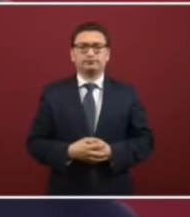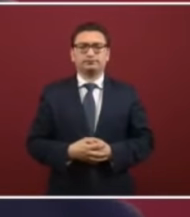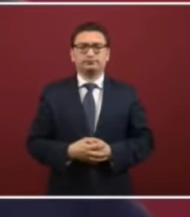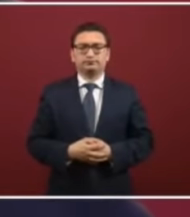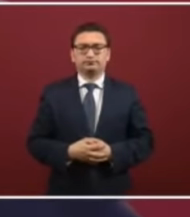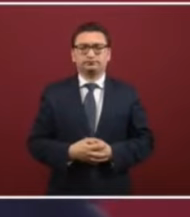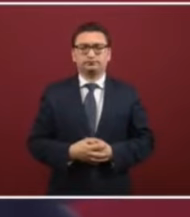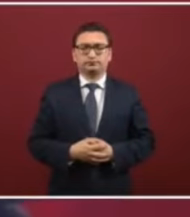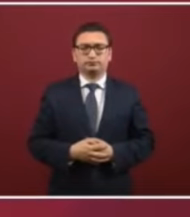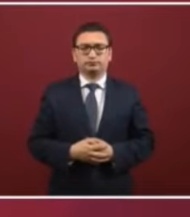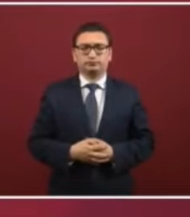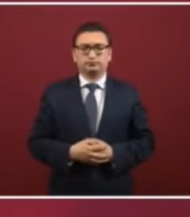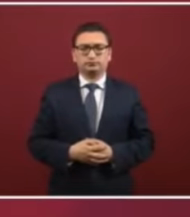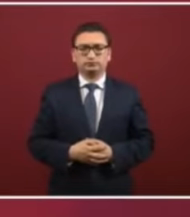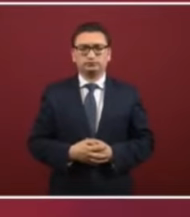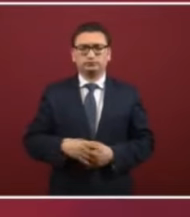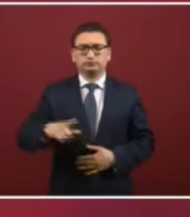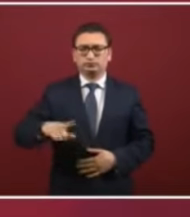echado,